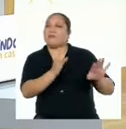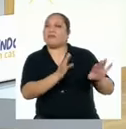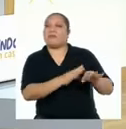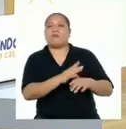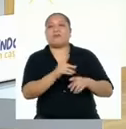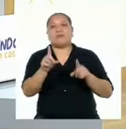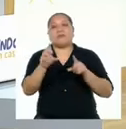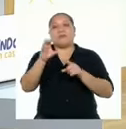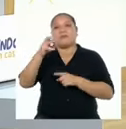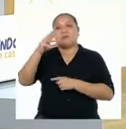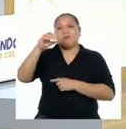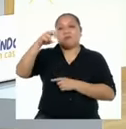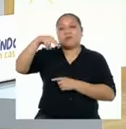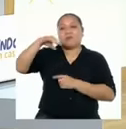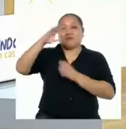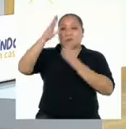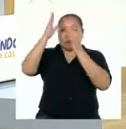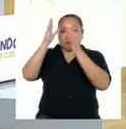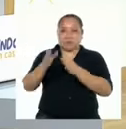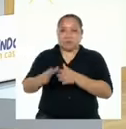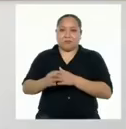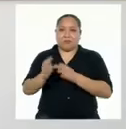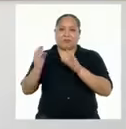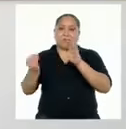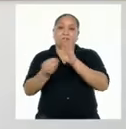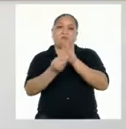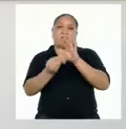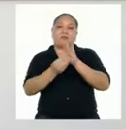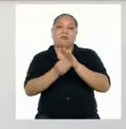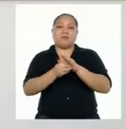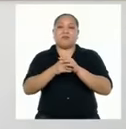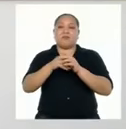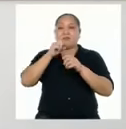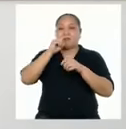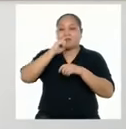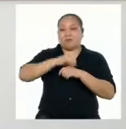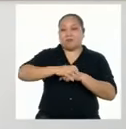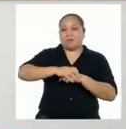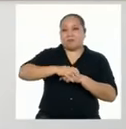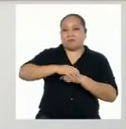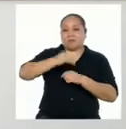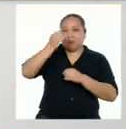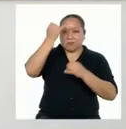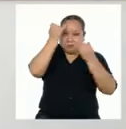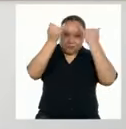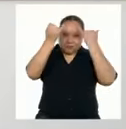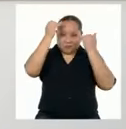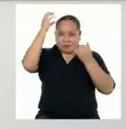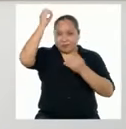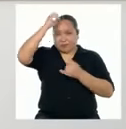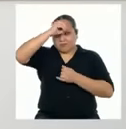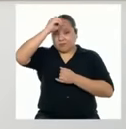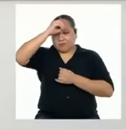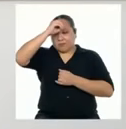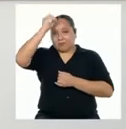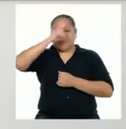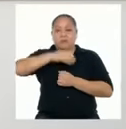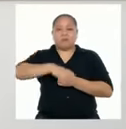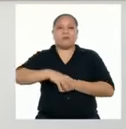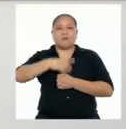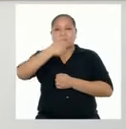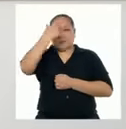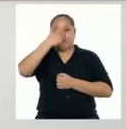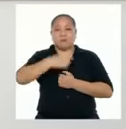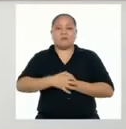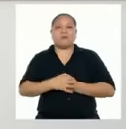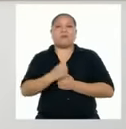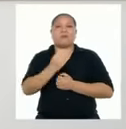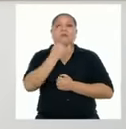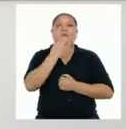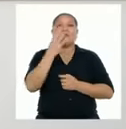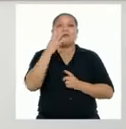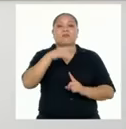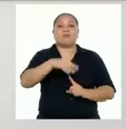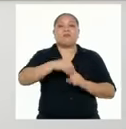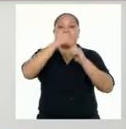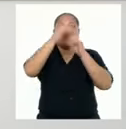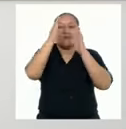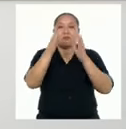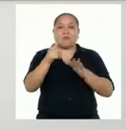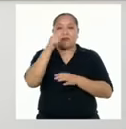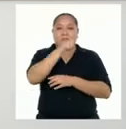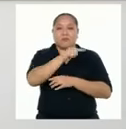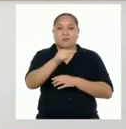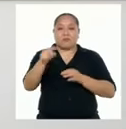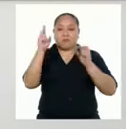incluye comentarios o reflexiones personales. Muy buena observación. Algunos especialistas en este